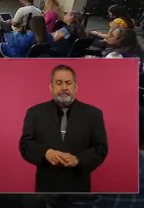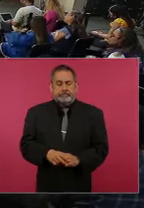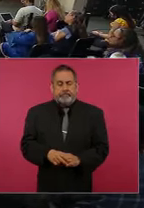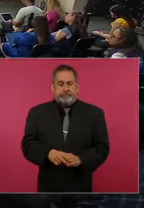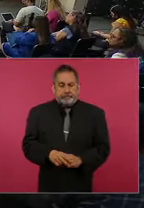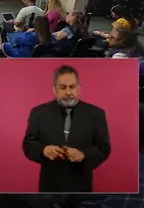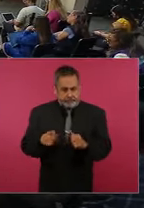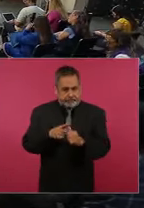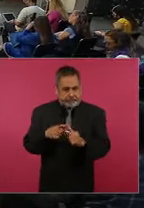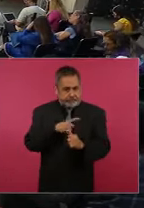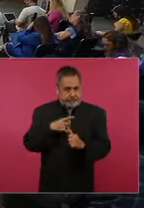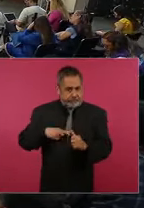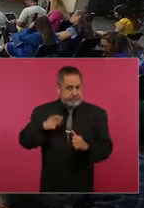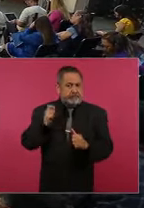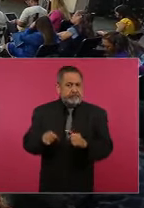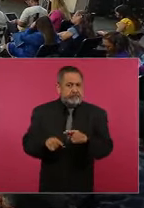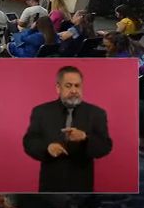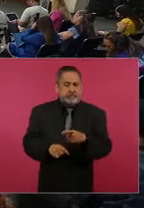tener